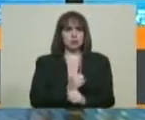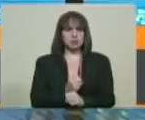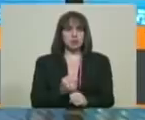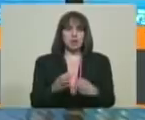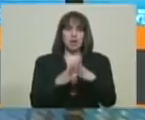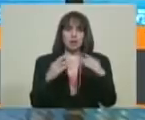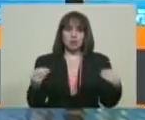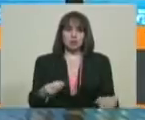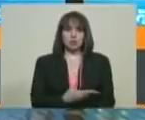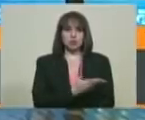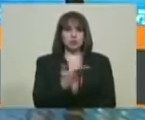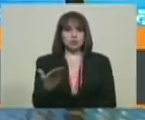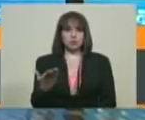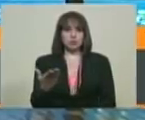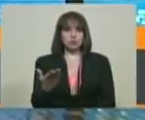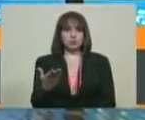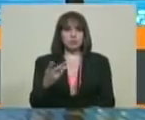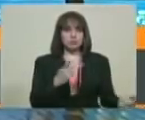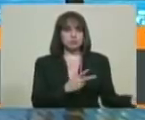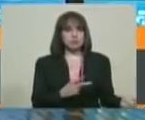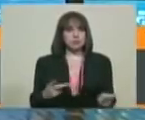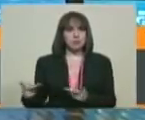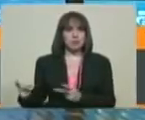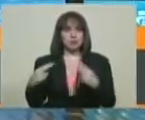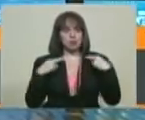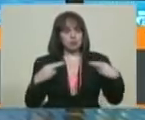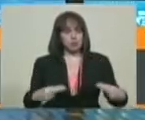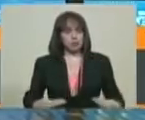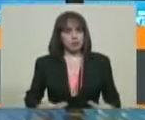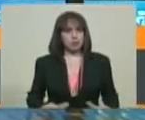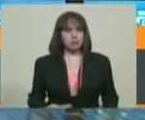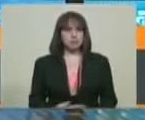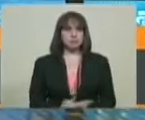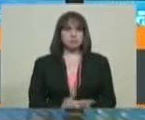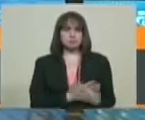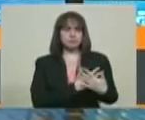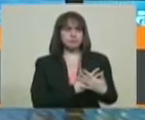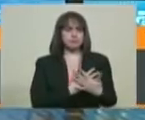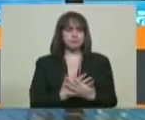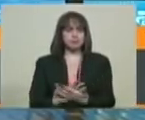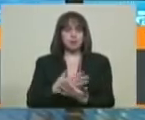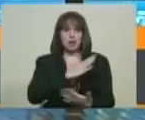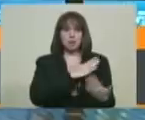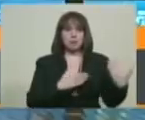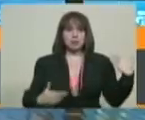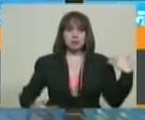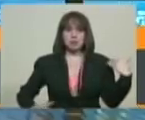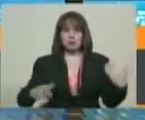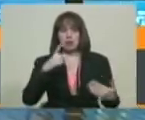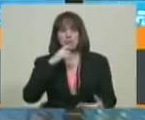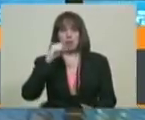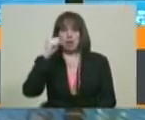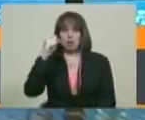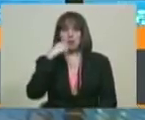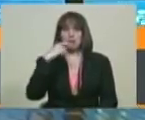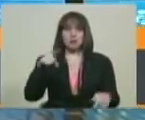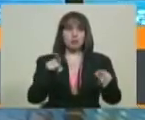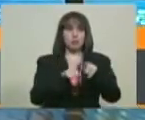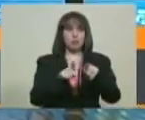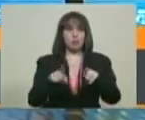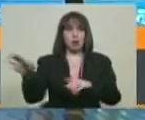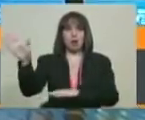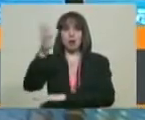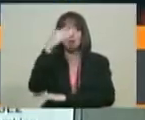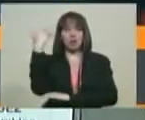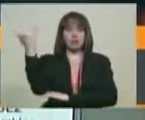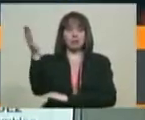a esta causa noble de la humanidad que el presidente Nicolás Maduro lo tiene como una bandera principal